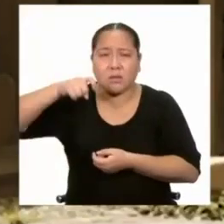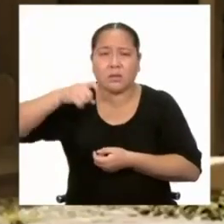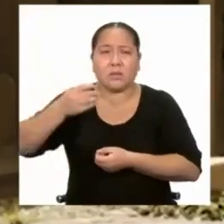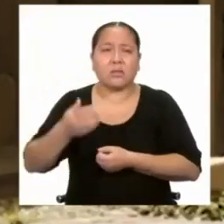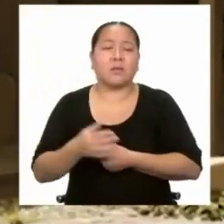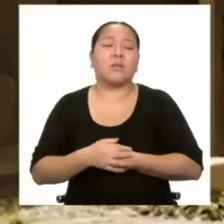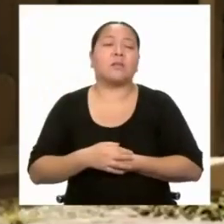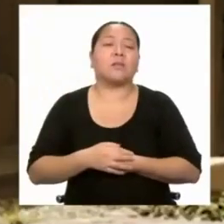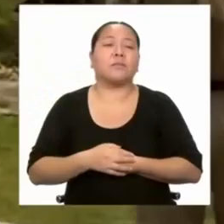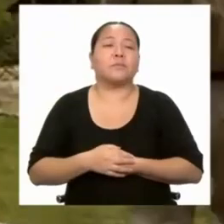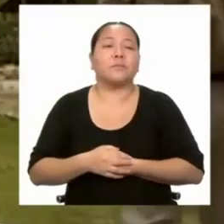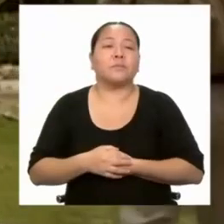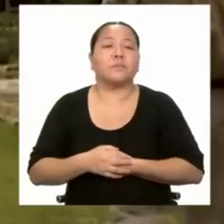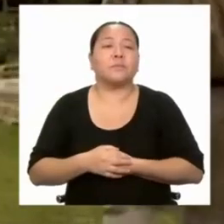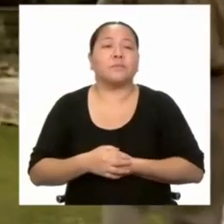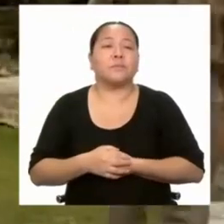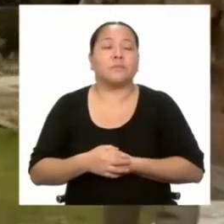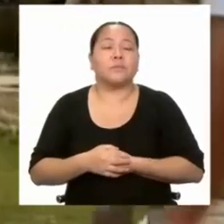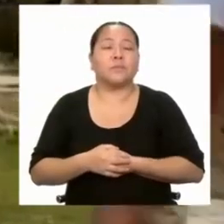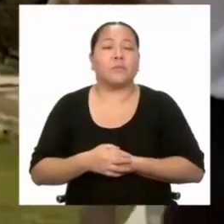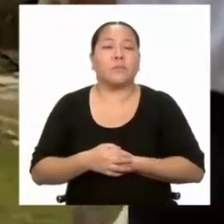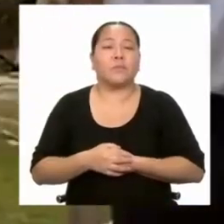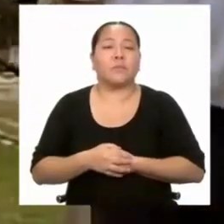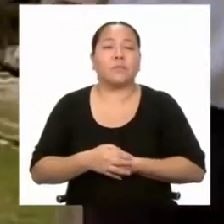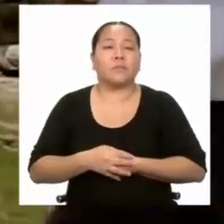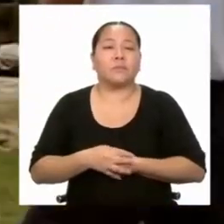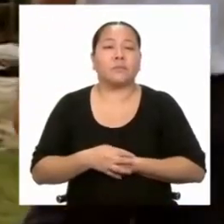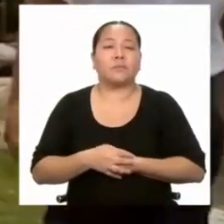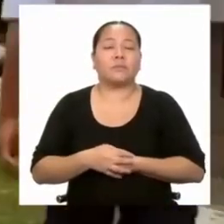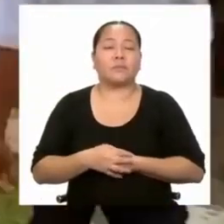conveniente.